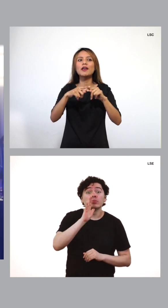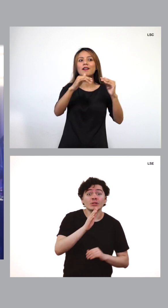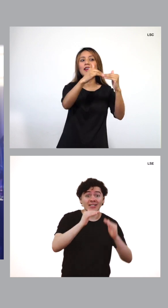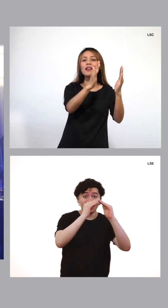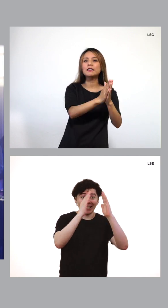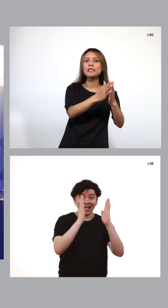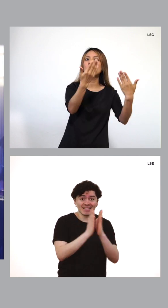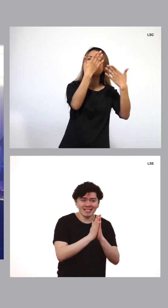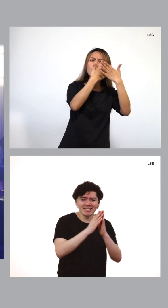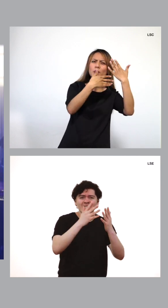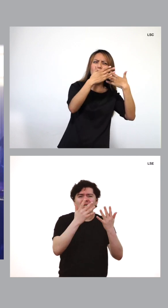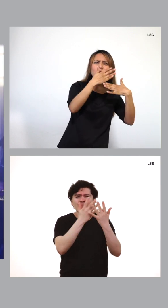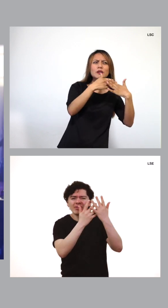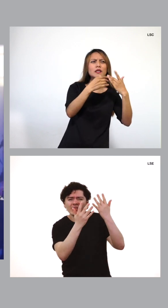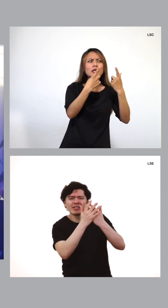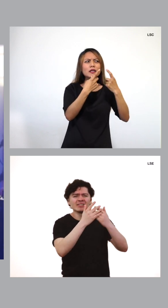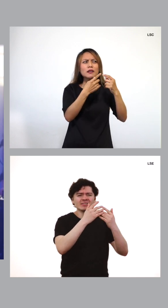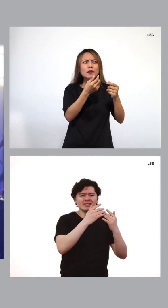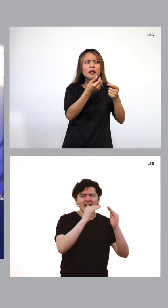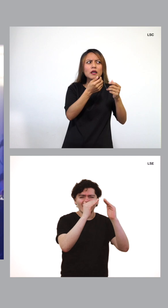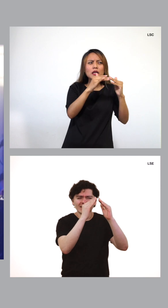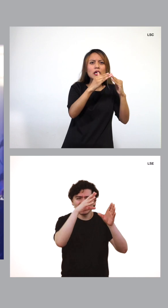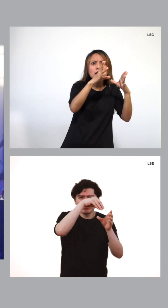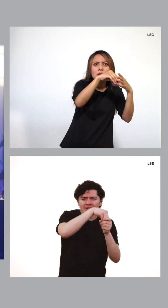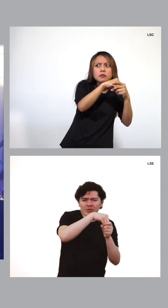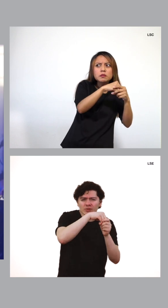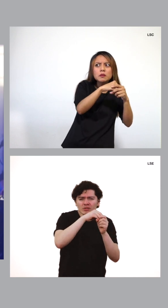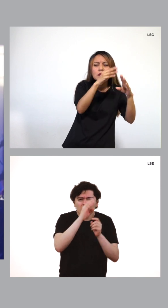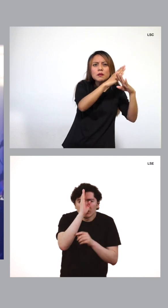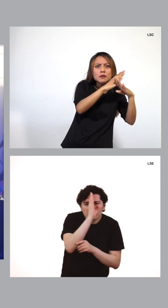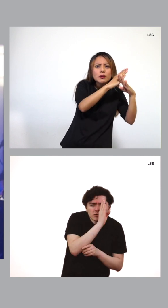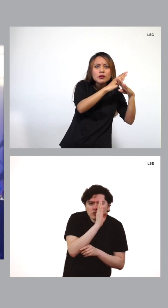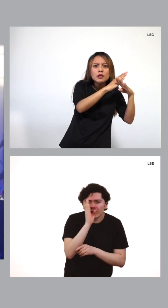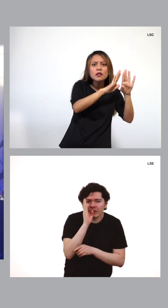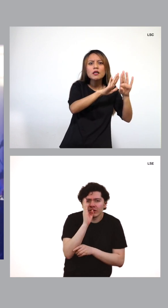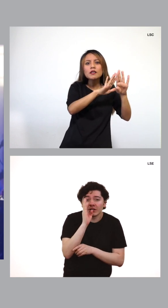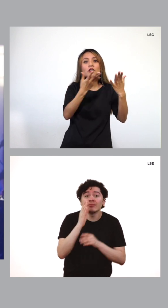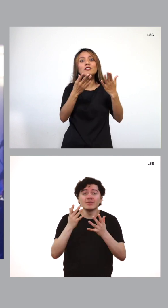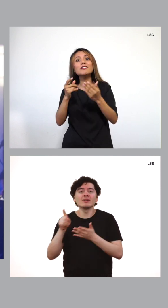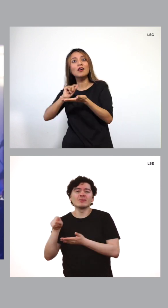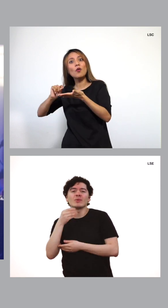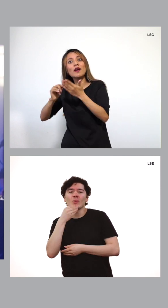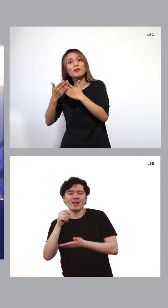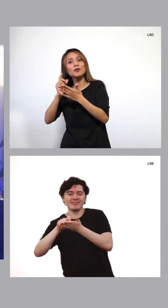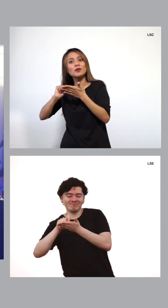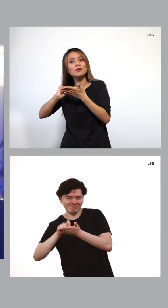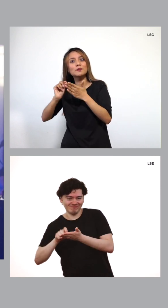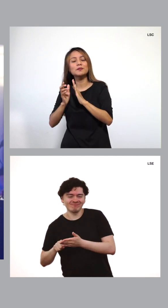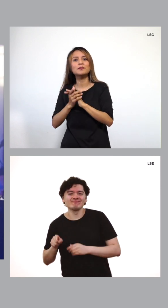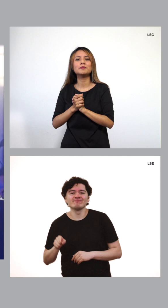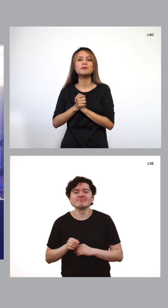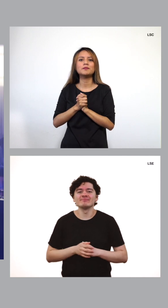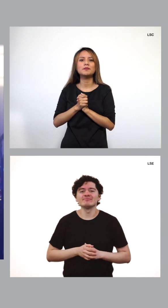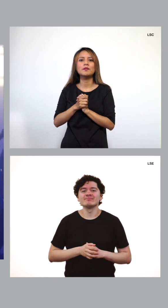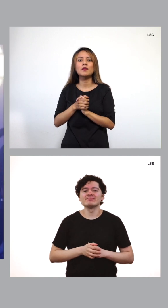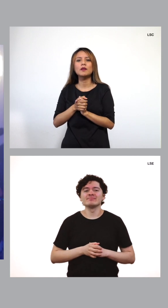de confusión, tiempos de recluirse en sus casas, tiempos de esparcirse porque eran perseguidos, tiempos de no saber qué está por